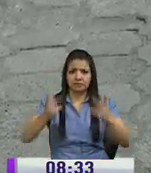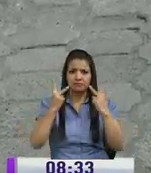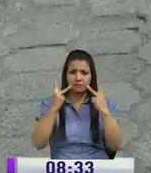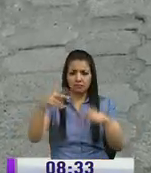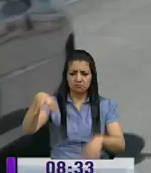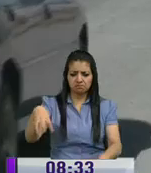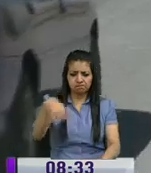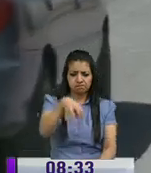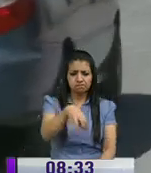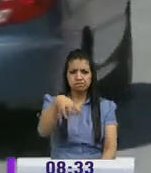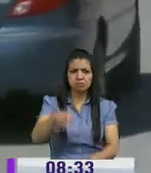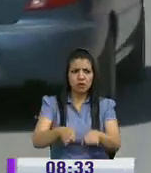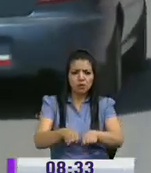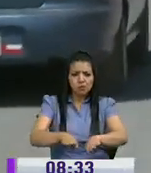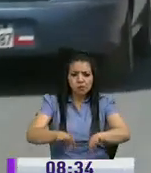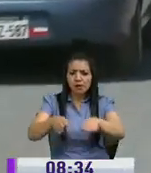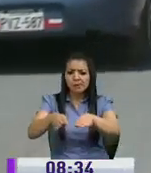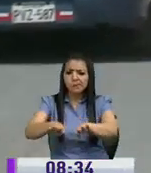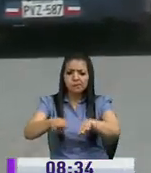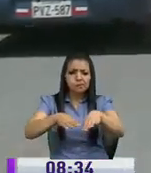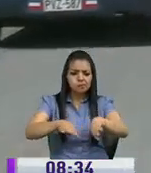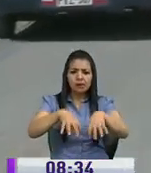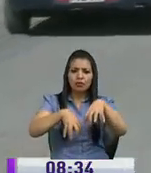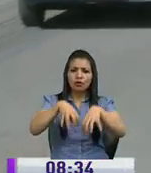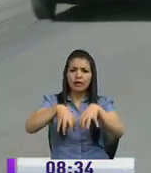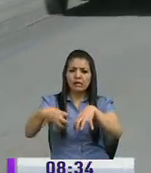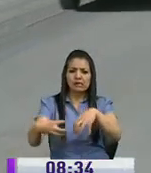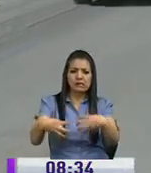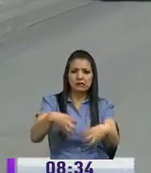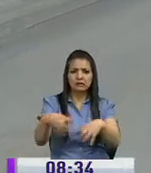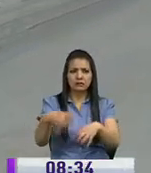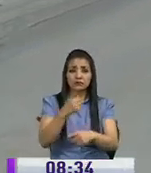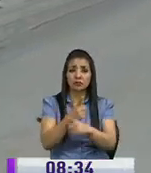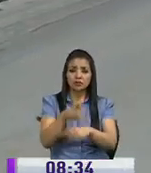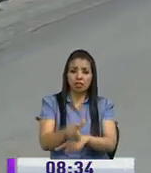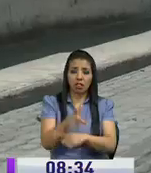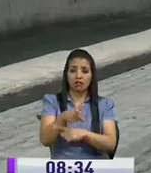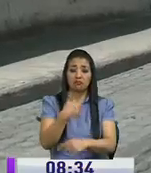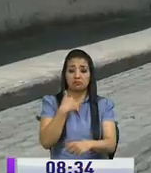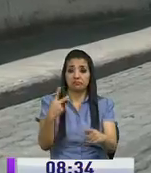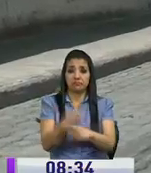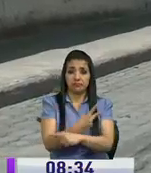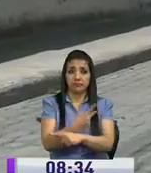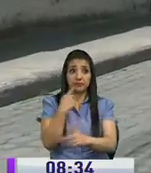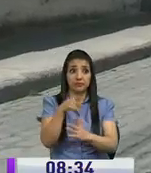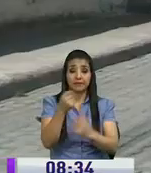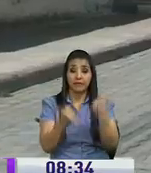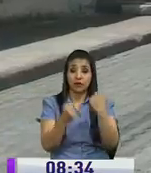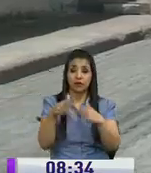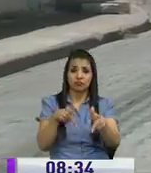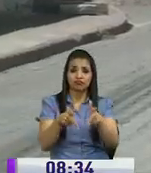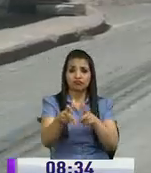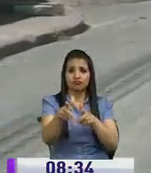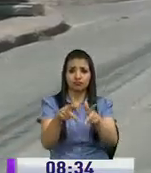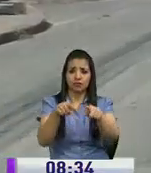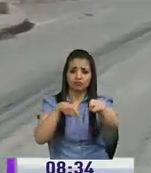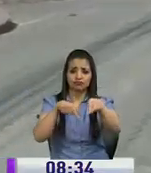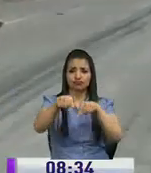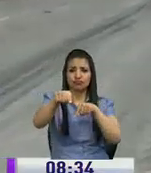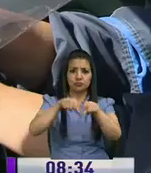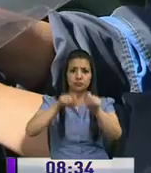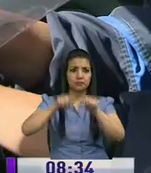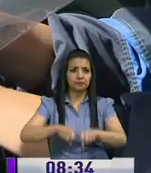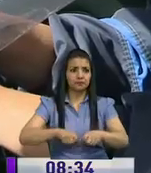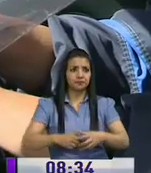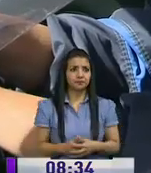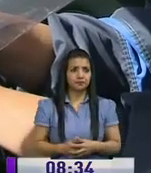los huecos y los hundimientos de grupos de adoquines, los cuales han provocado varios accidentes entre los vehículos que circulan en ambas direcciones de la vía.